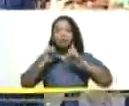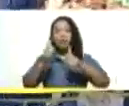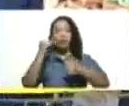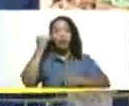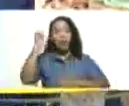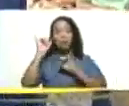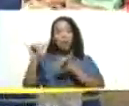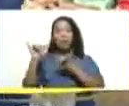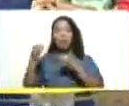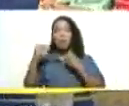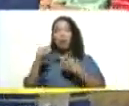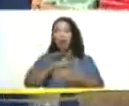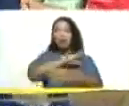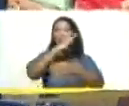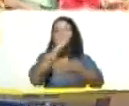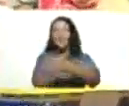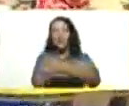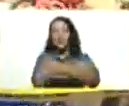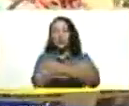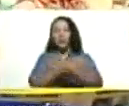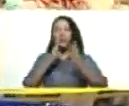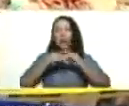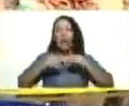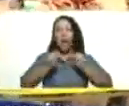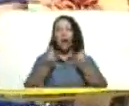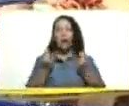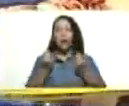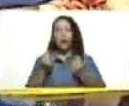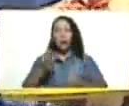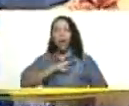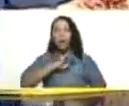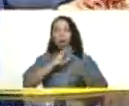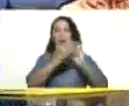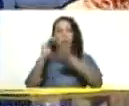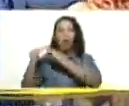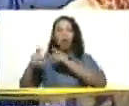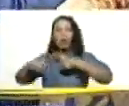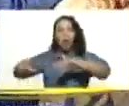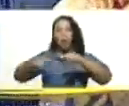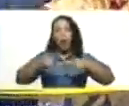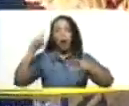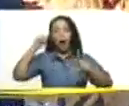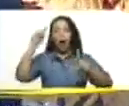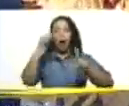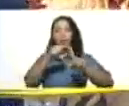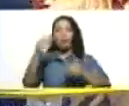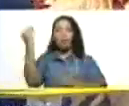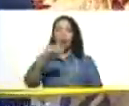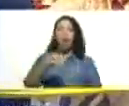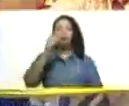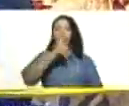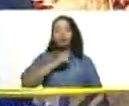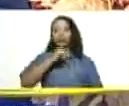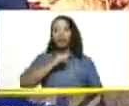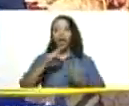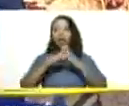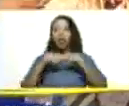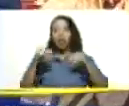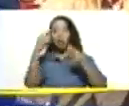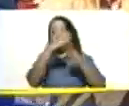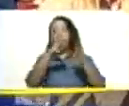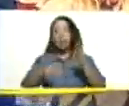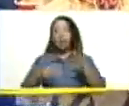qué? Para fortalecer sobre todo la economía comunal, la economía local, hacerla cada día más sostenible. Y todos estos productos